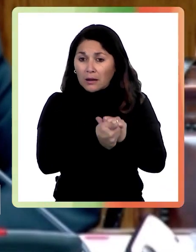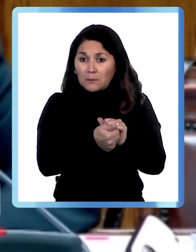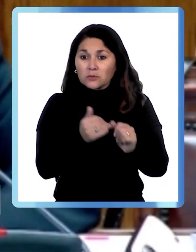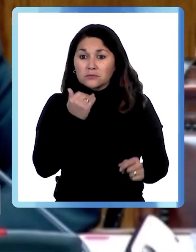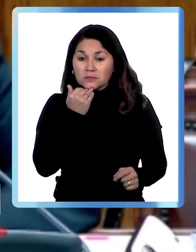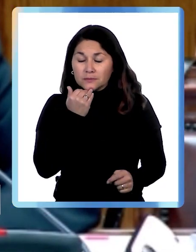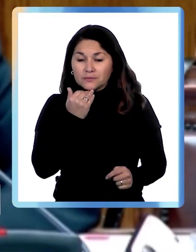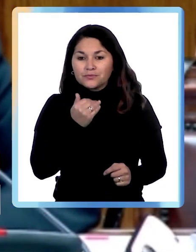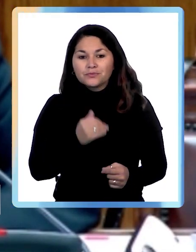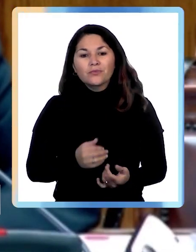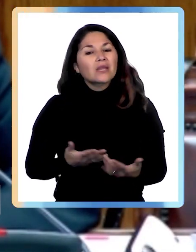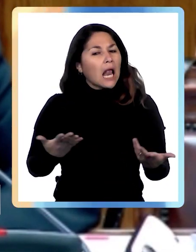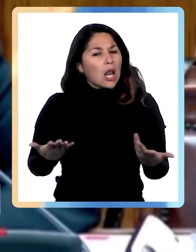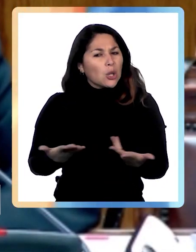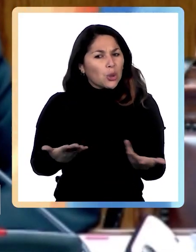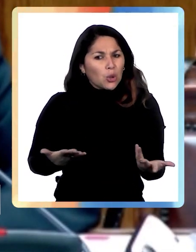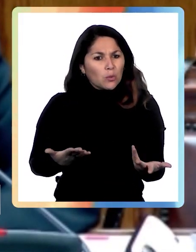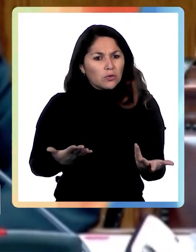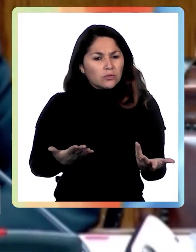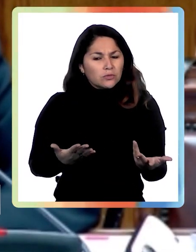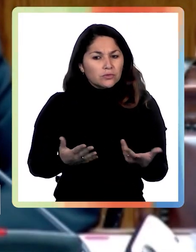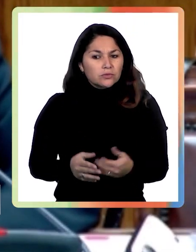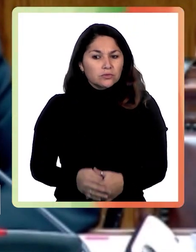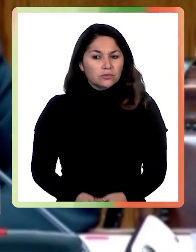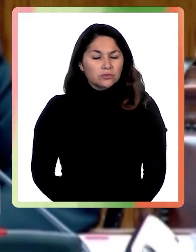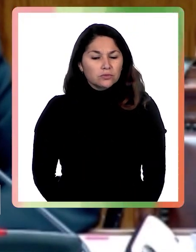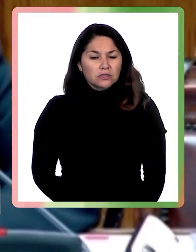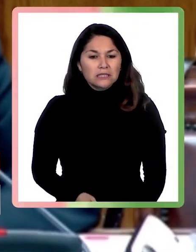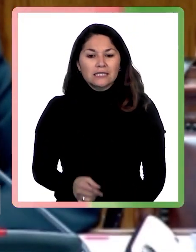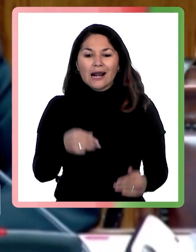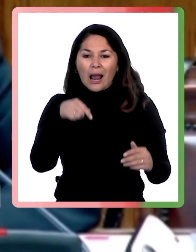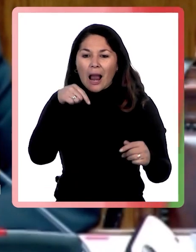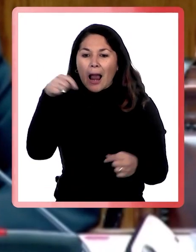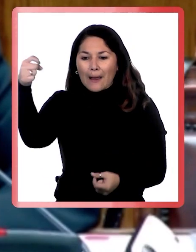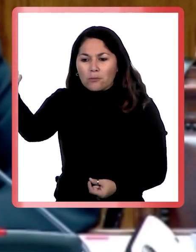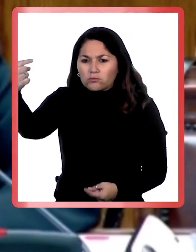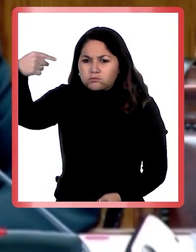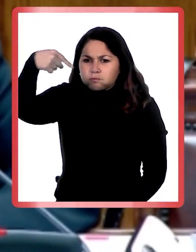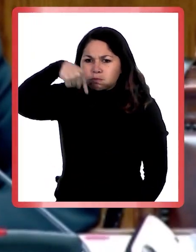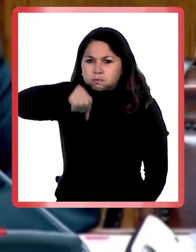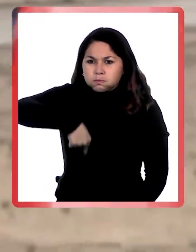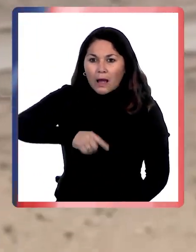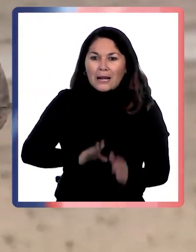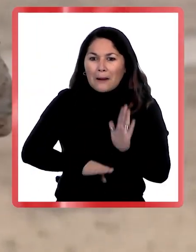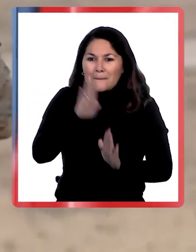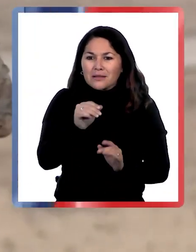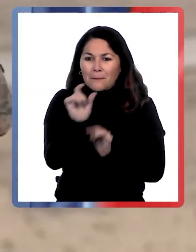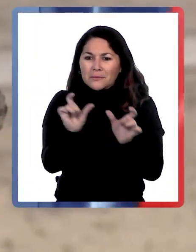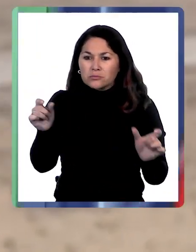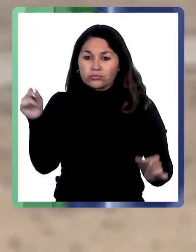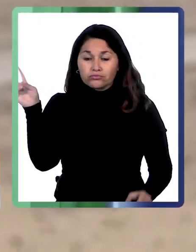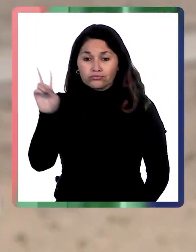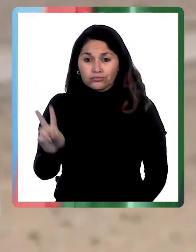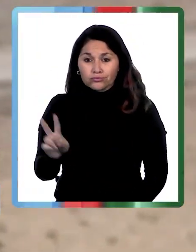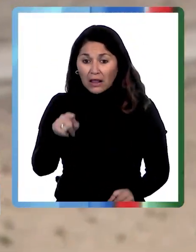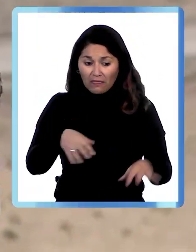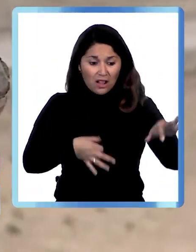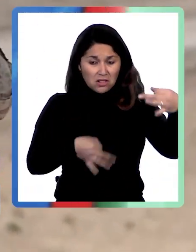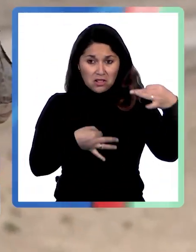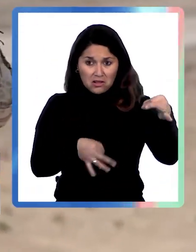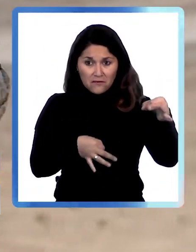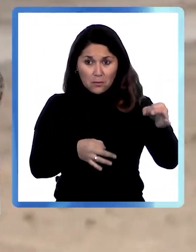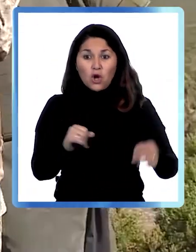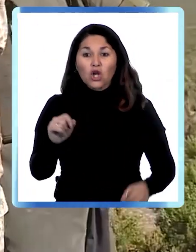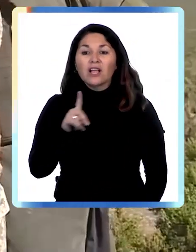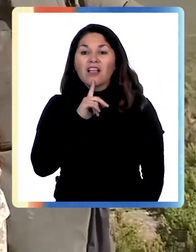modificación de los patrones que estamos teniendo especialmente de la migración venezolana según el denominado informe Toa